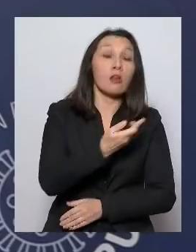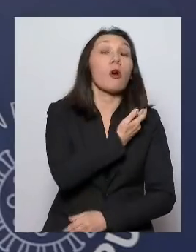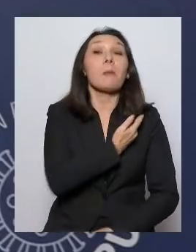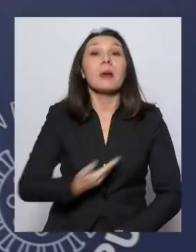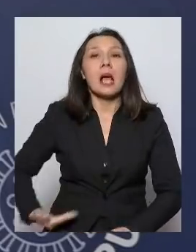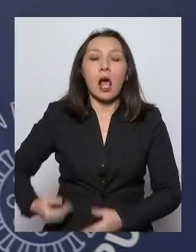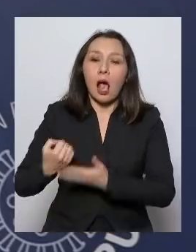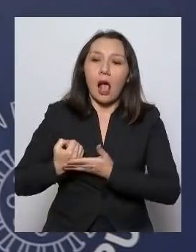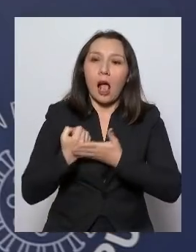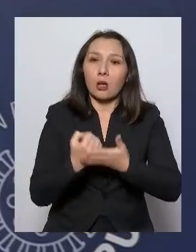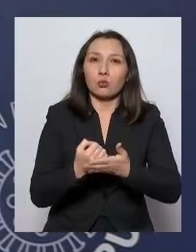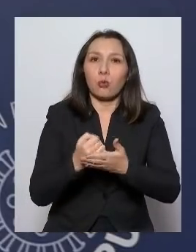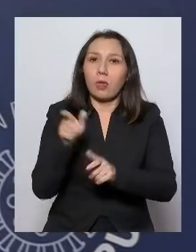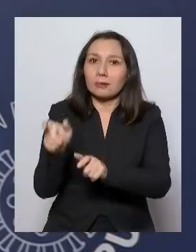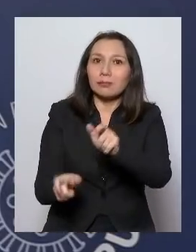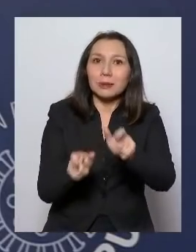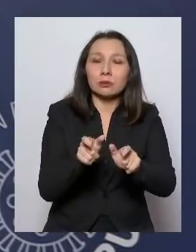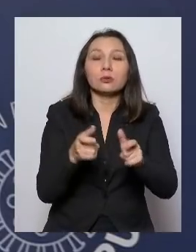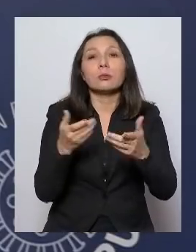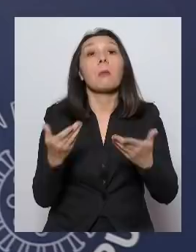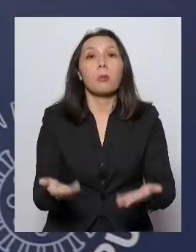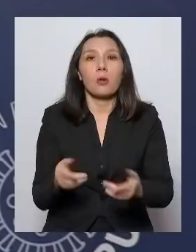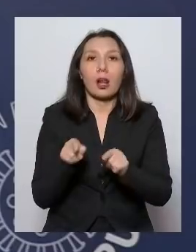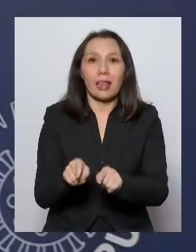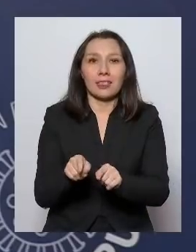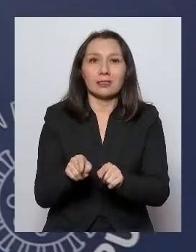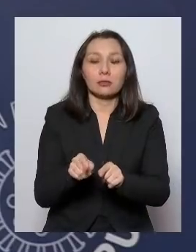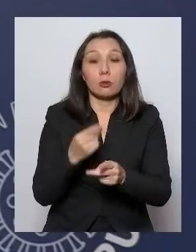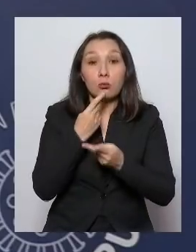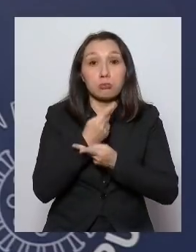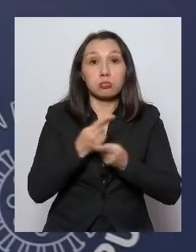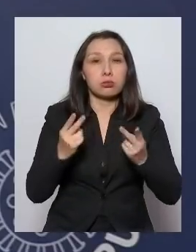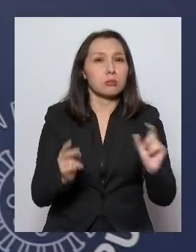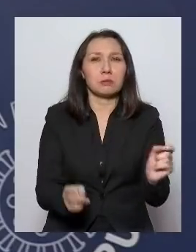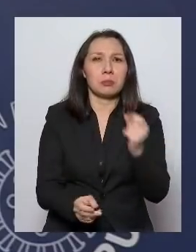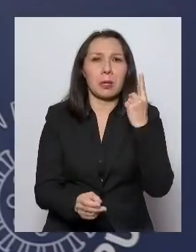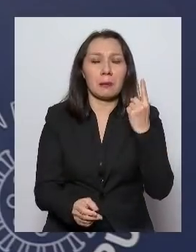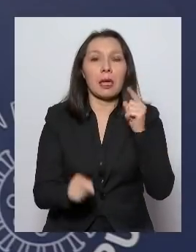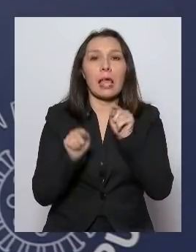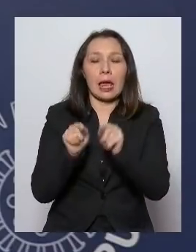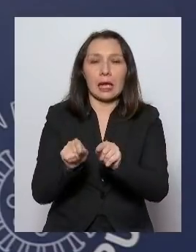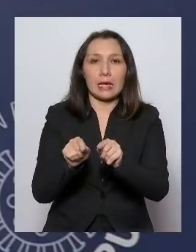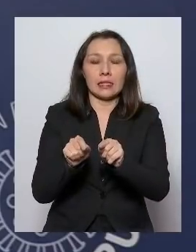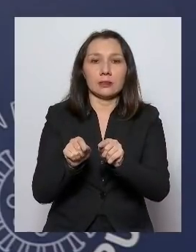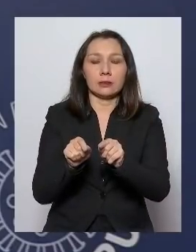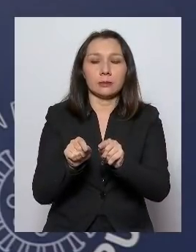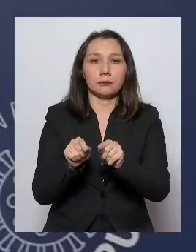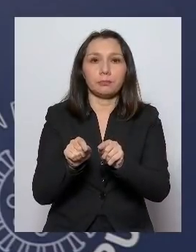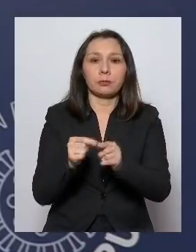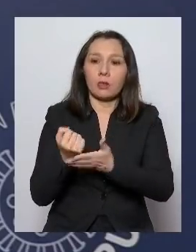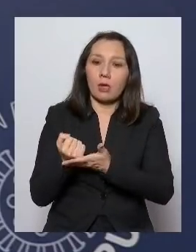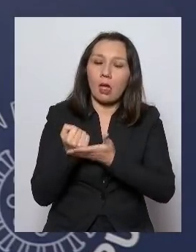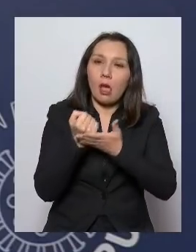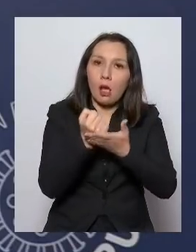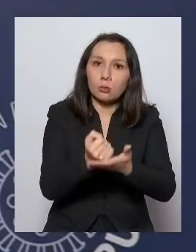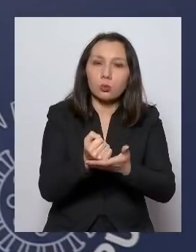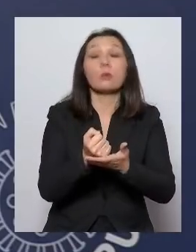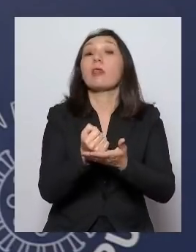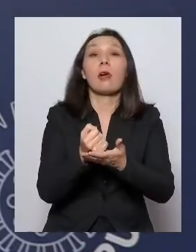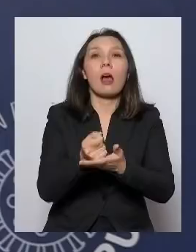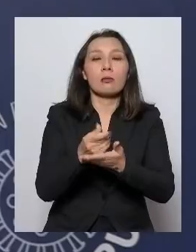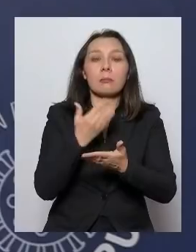en su ayuda. Y es por eso que él anuncia primero esta colaboración,